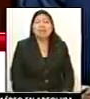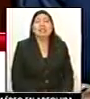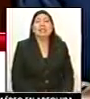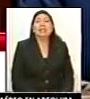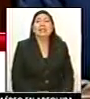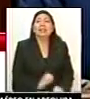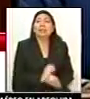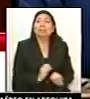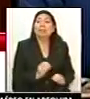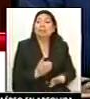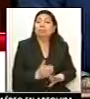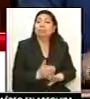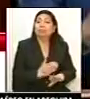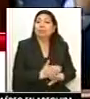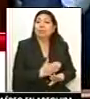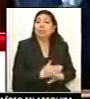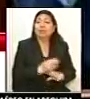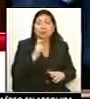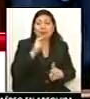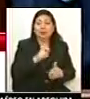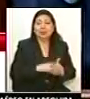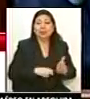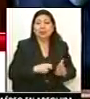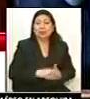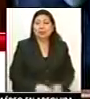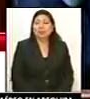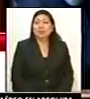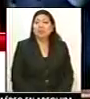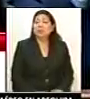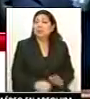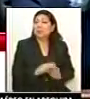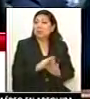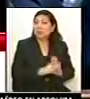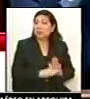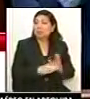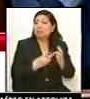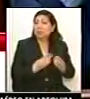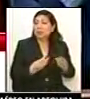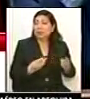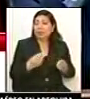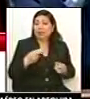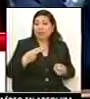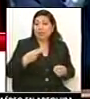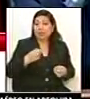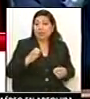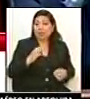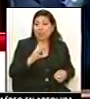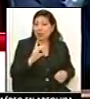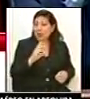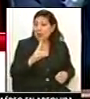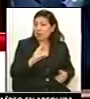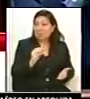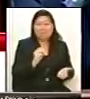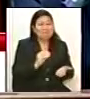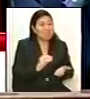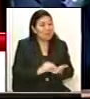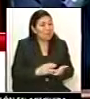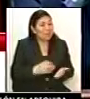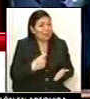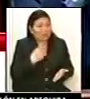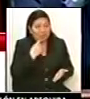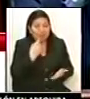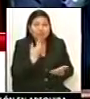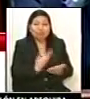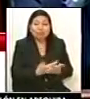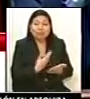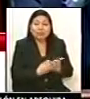ni para desarrollar el tema minero, y mucho menos en materia de hidrocarburos. Una vez más, podemos dar